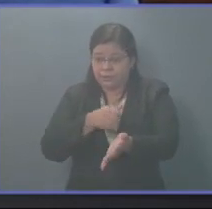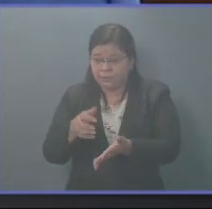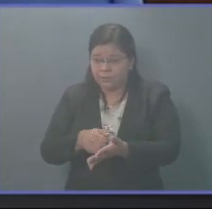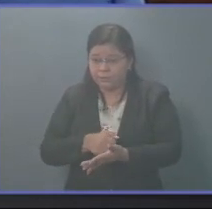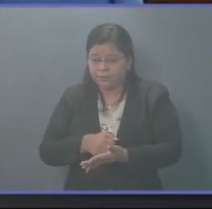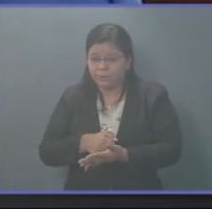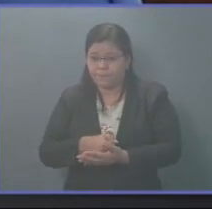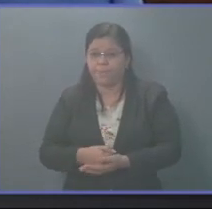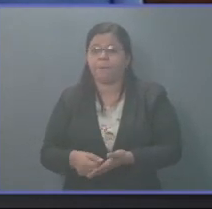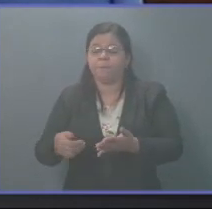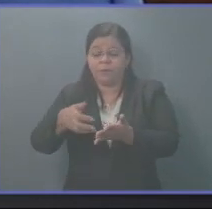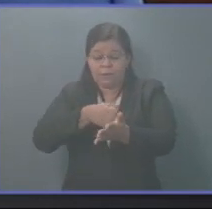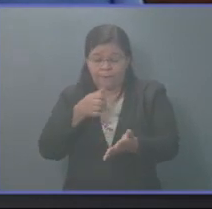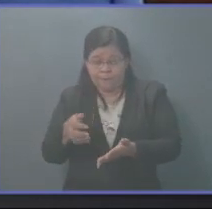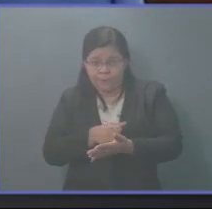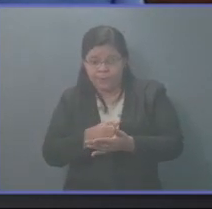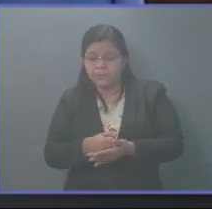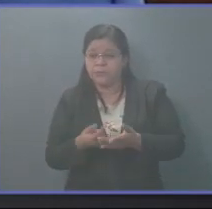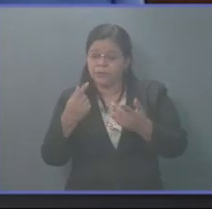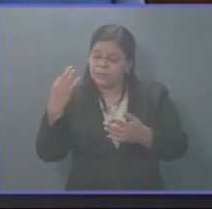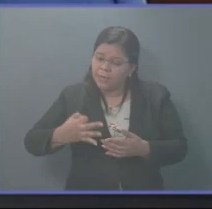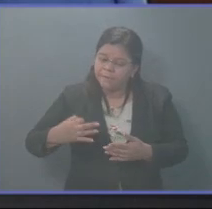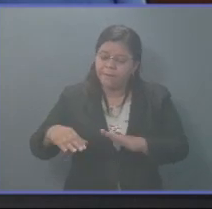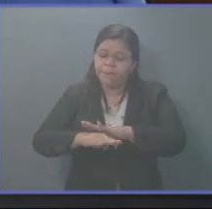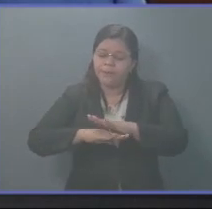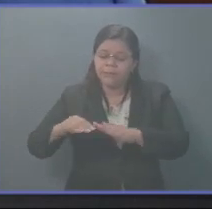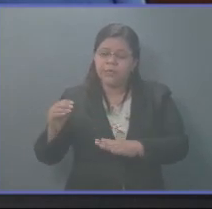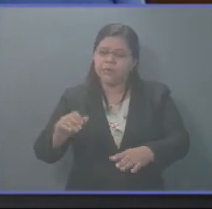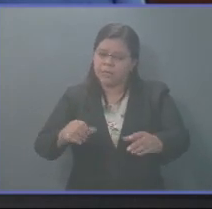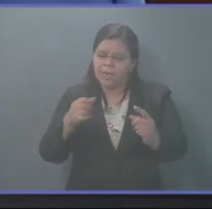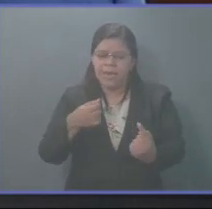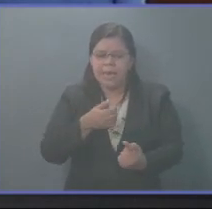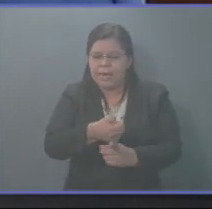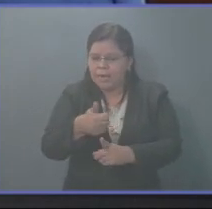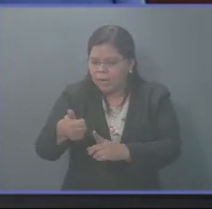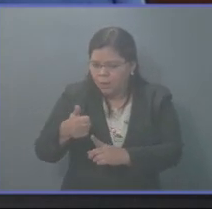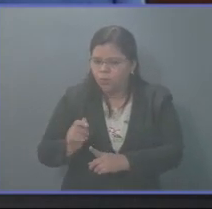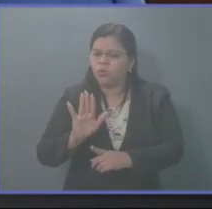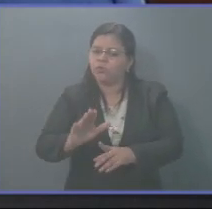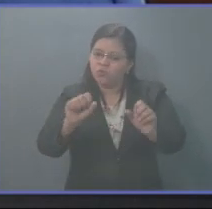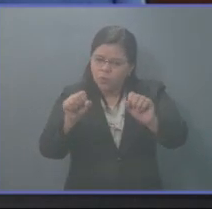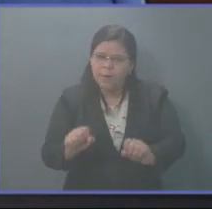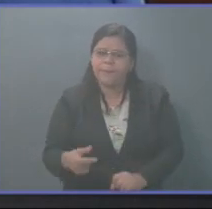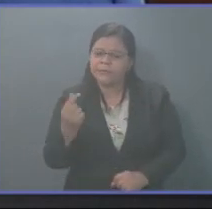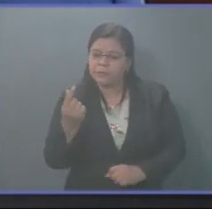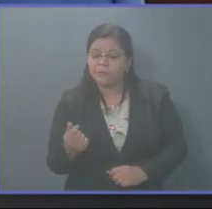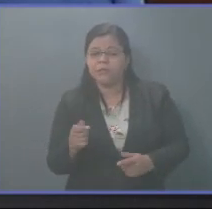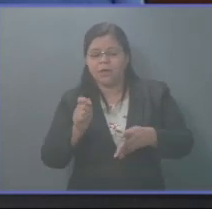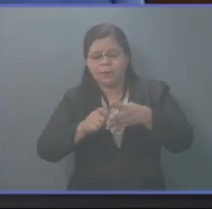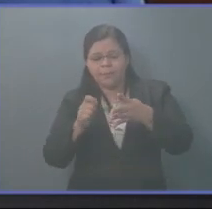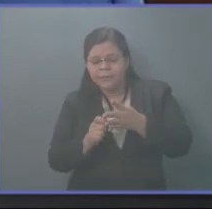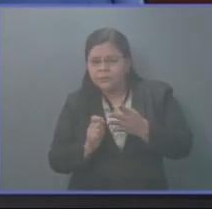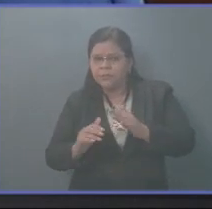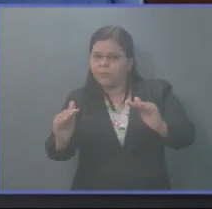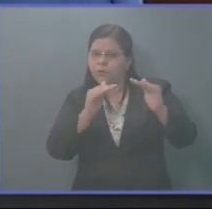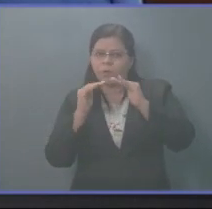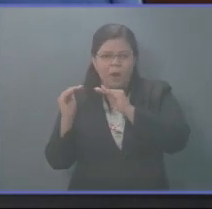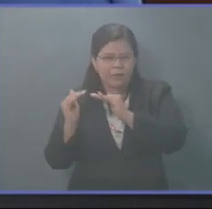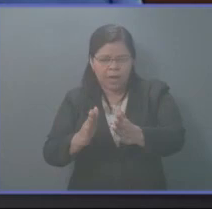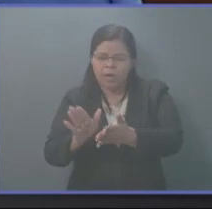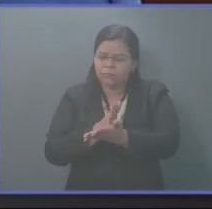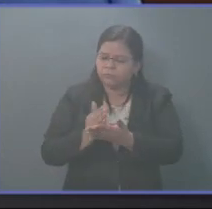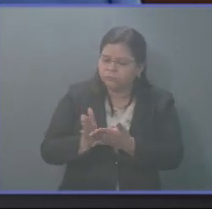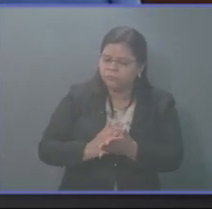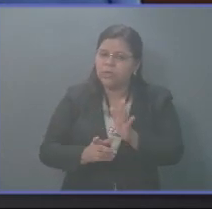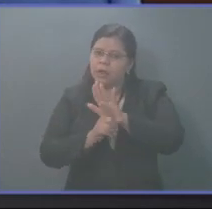Municipal, los impuestos municipales deberán fundamentarse en la capacidad económica de los contribuyentes y en los principios de generalidad, igualdad, equitativa distribución